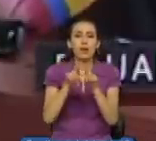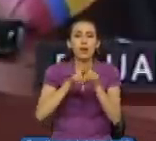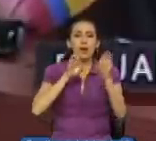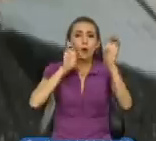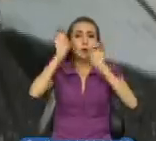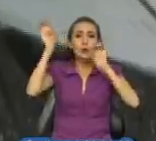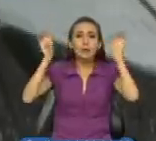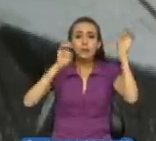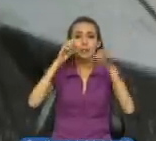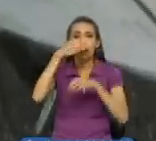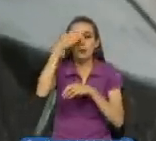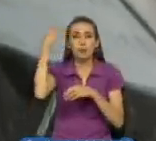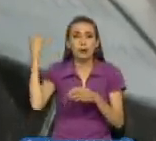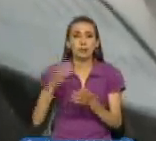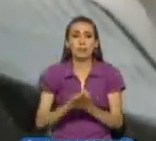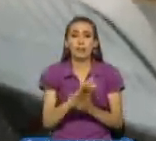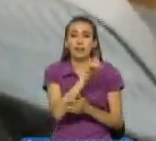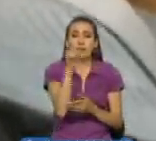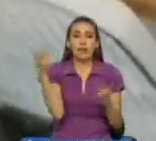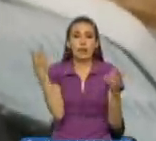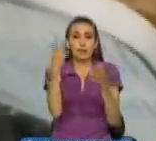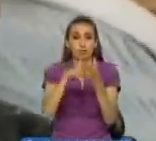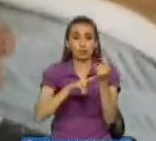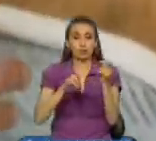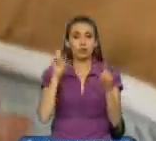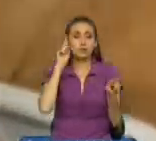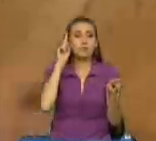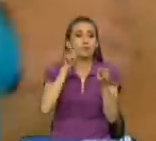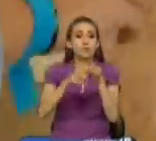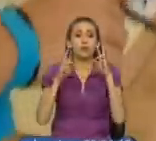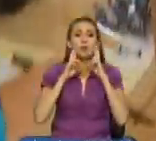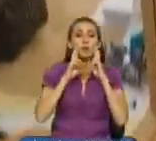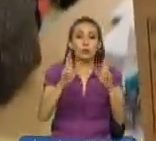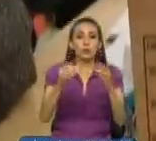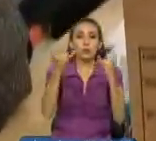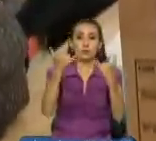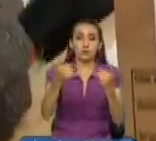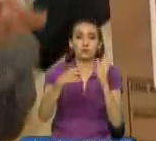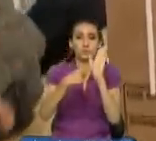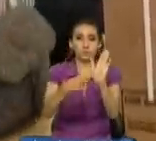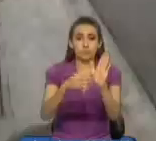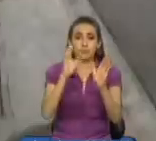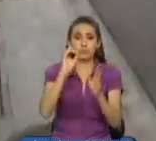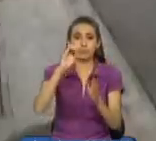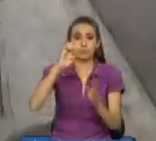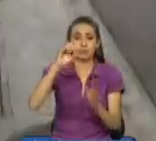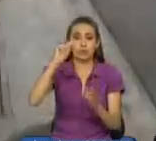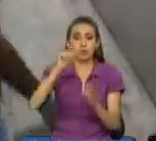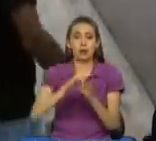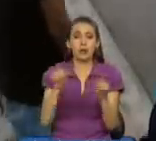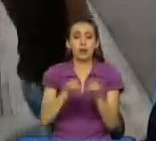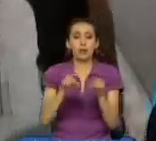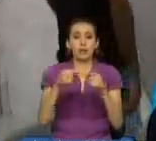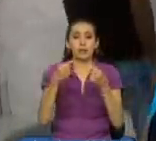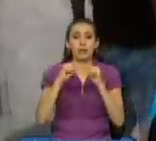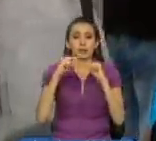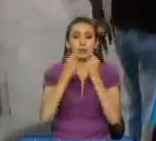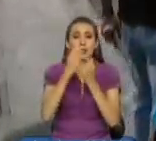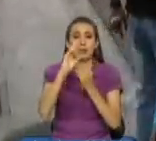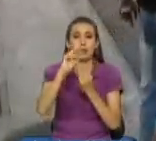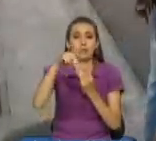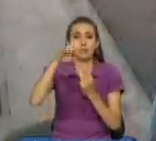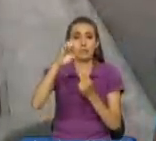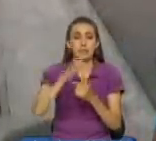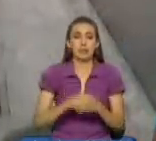política Fernández al igual que pozo destacaron la coincidencia de los resultados presentados tanto por la oea como por el organismo electoral Ivana